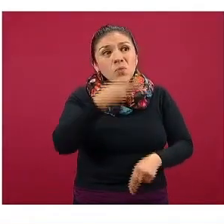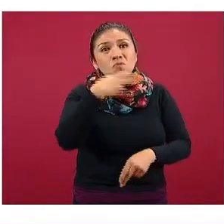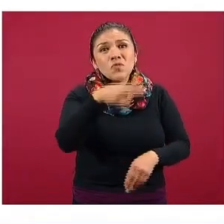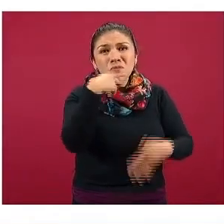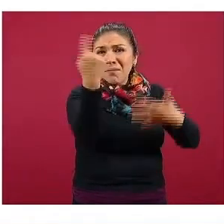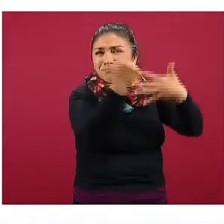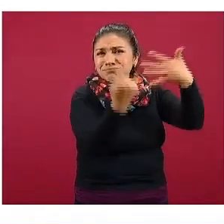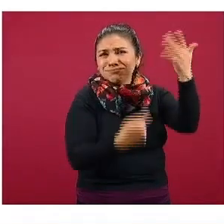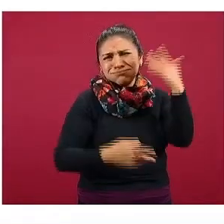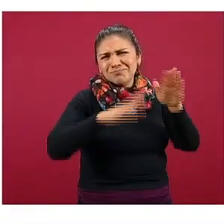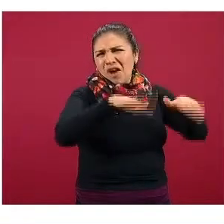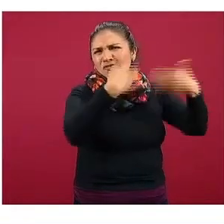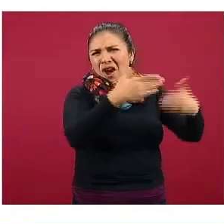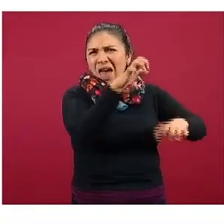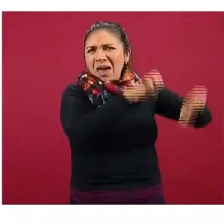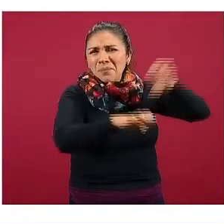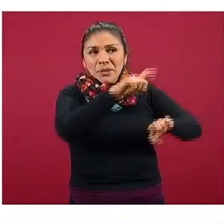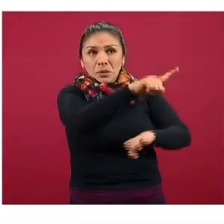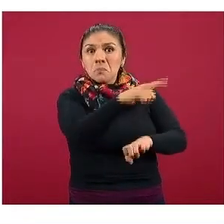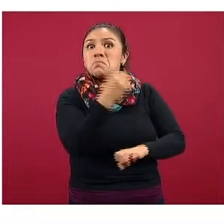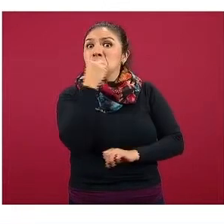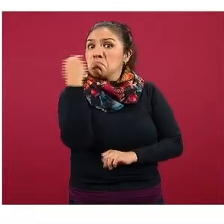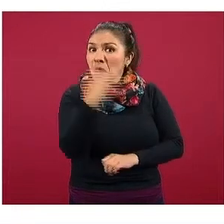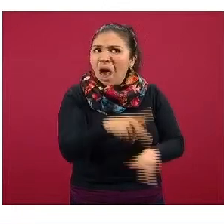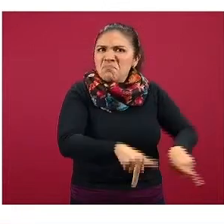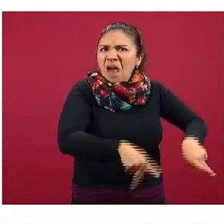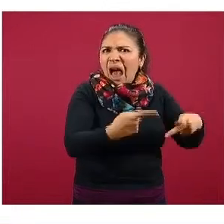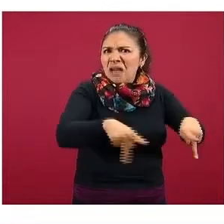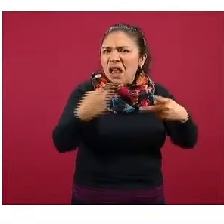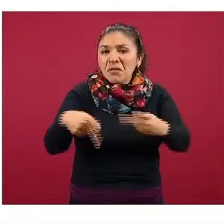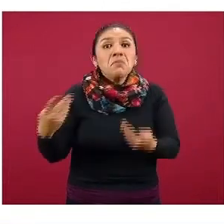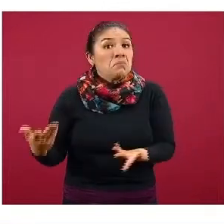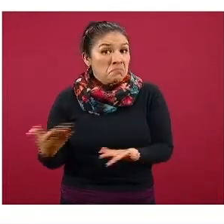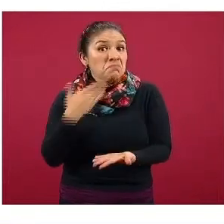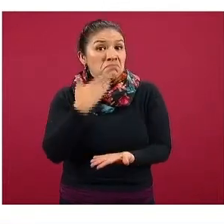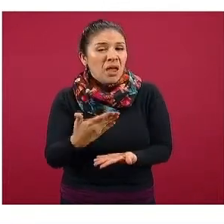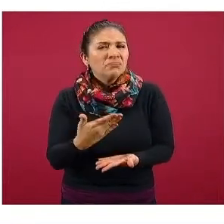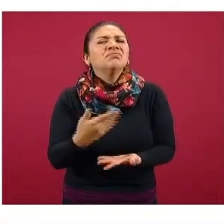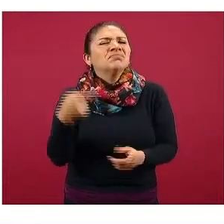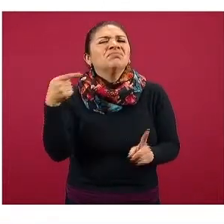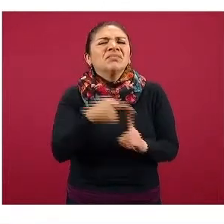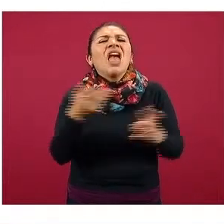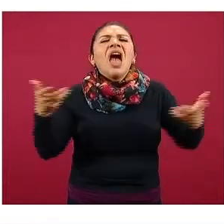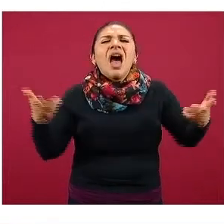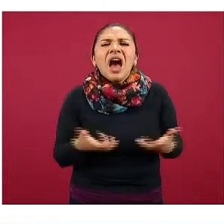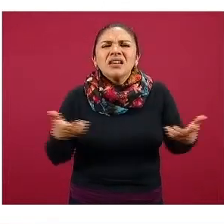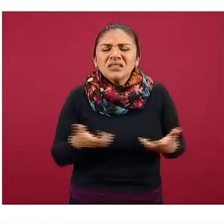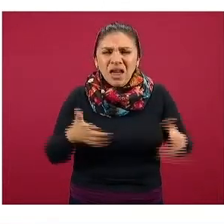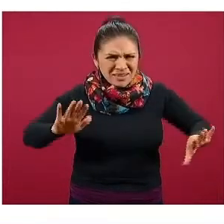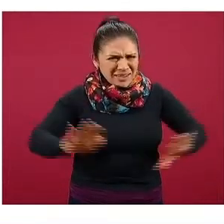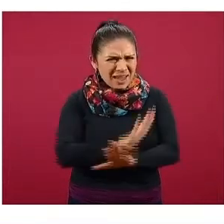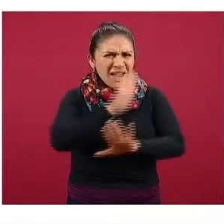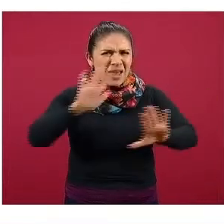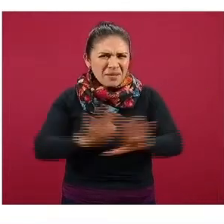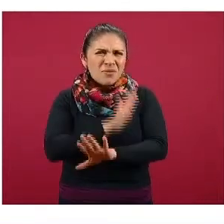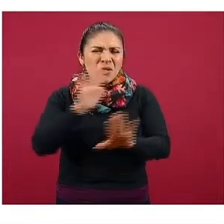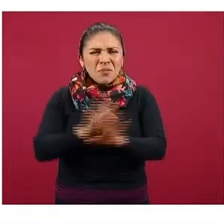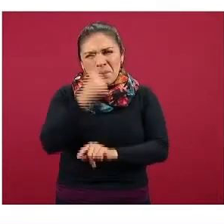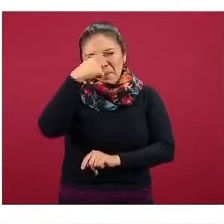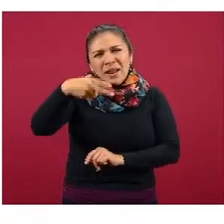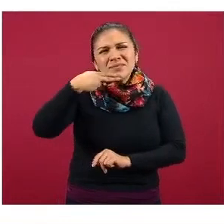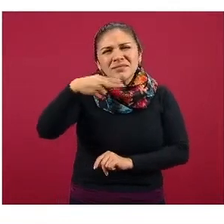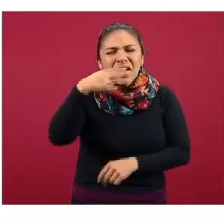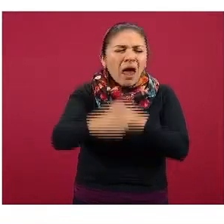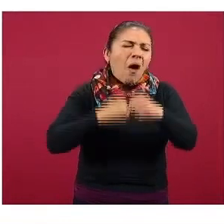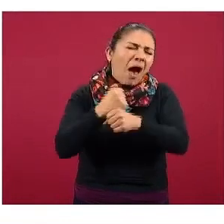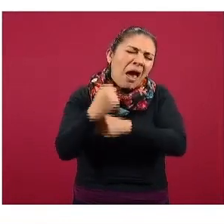de vista comercial, muy exitoso por parte de la industria tabacalera, que lo que han hecho con todas estas modificaciones del cigarro a lo largo